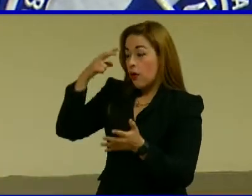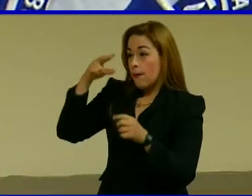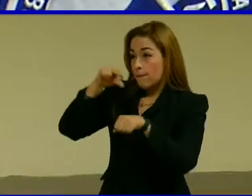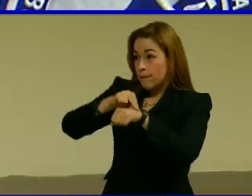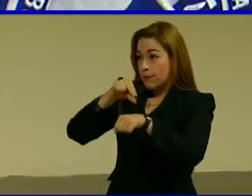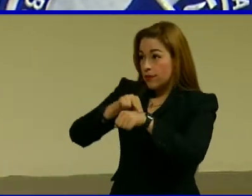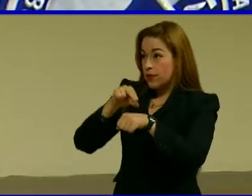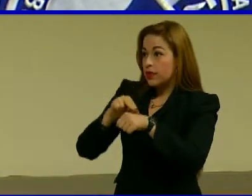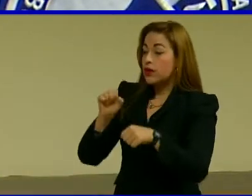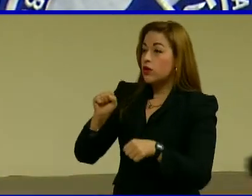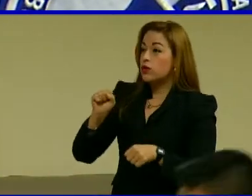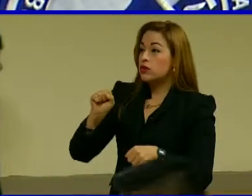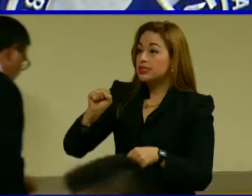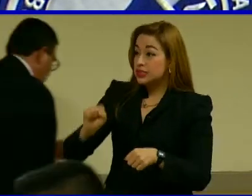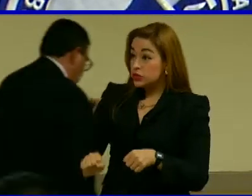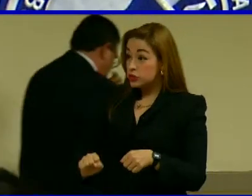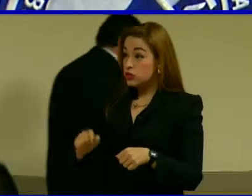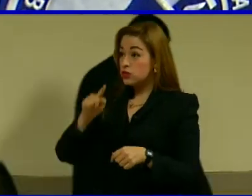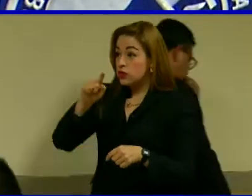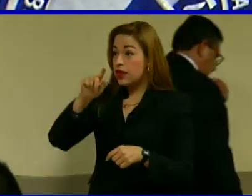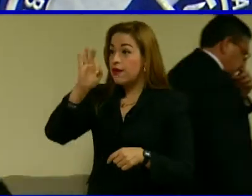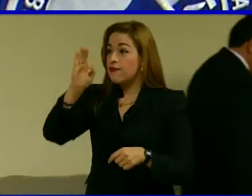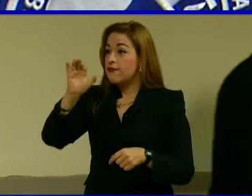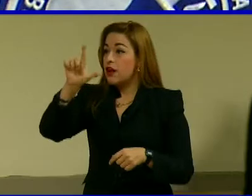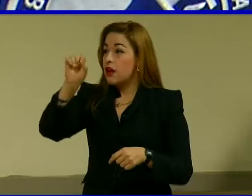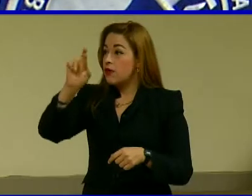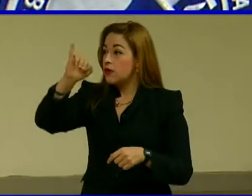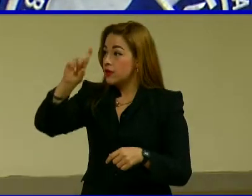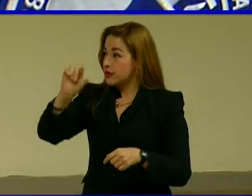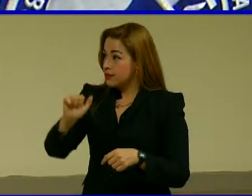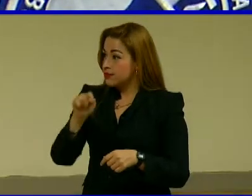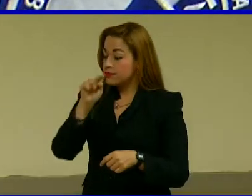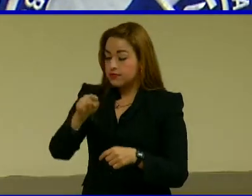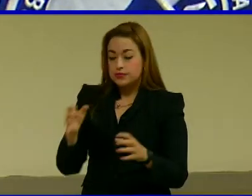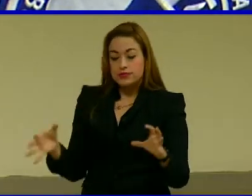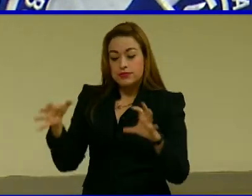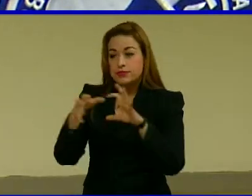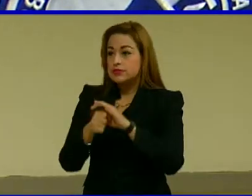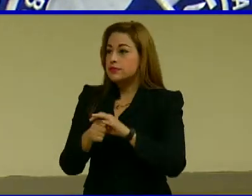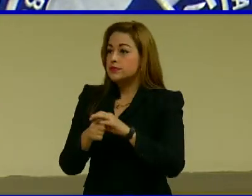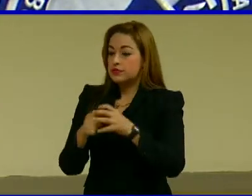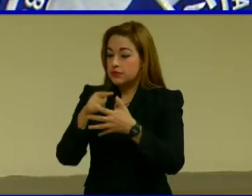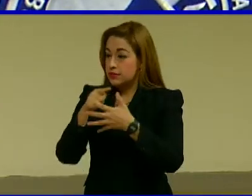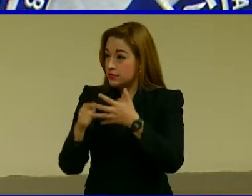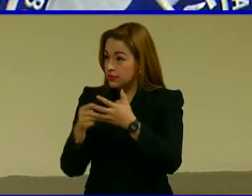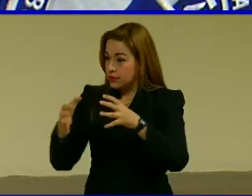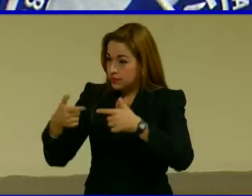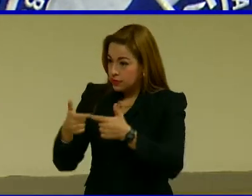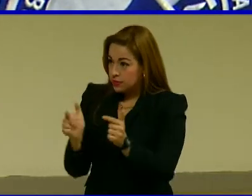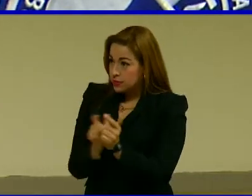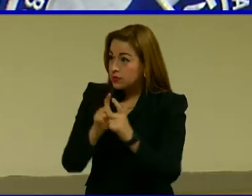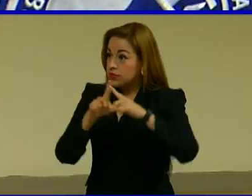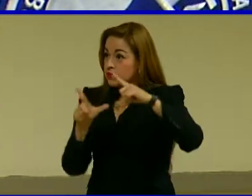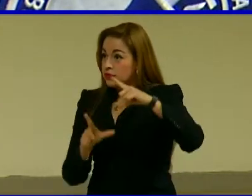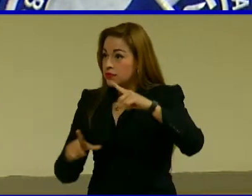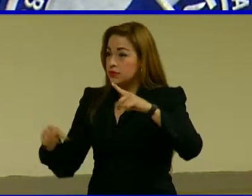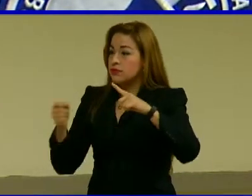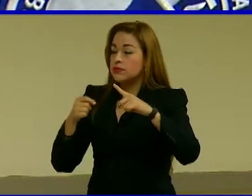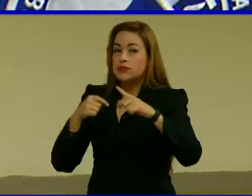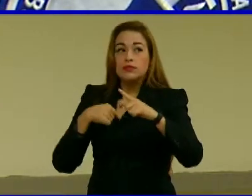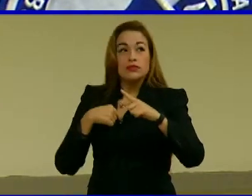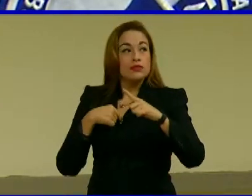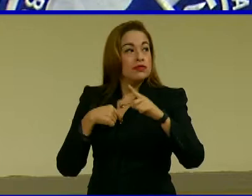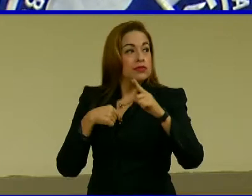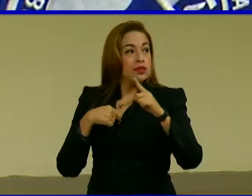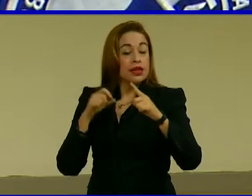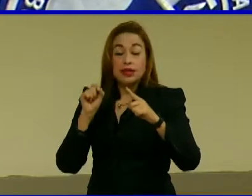del Sur de Florida, miembro del Comité Nacional para las Dificultades de Aprendizaje y miembro de la Asociación